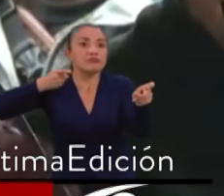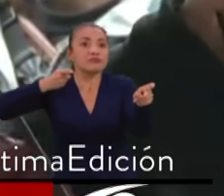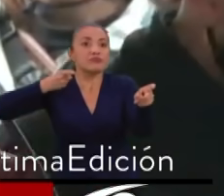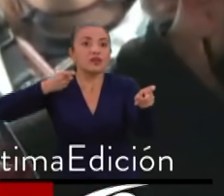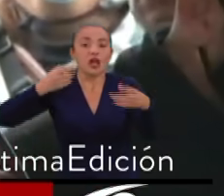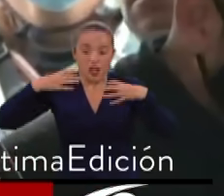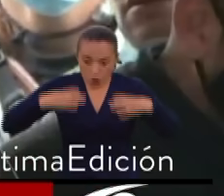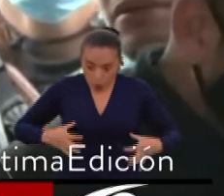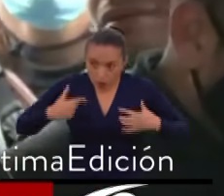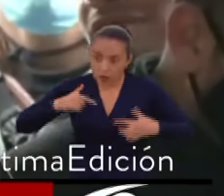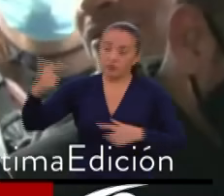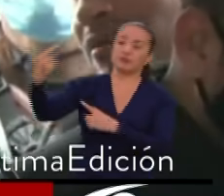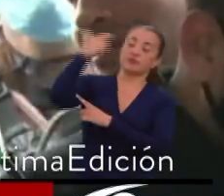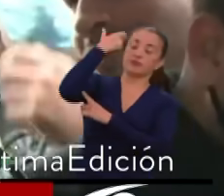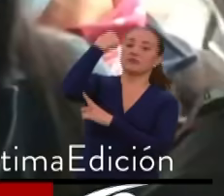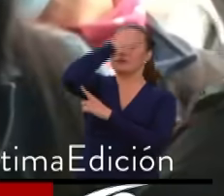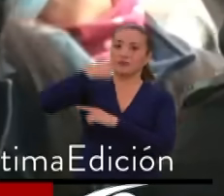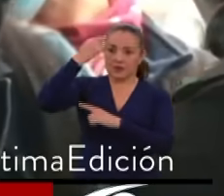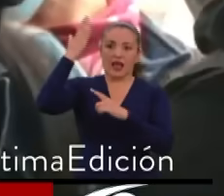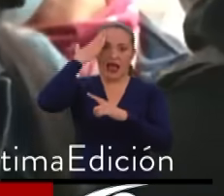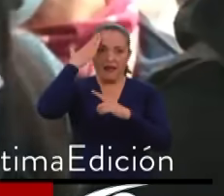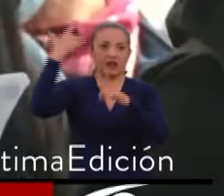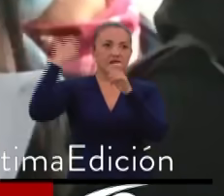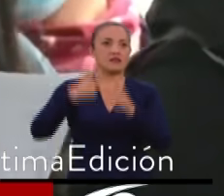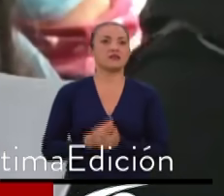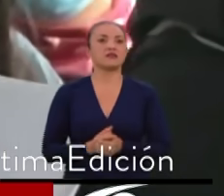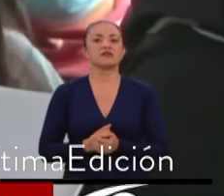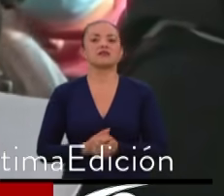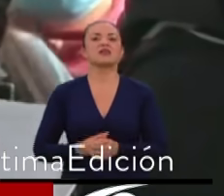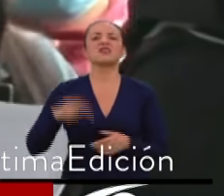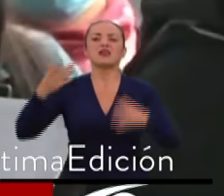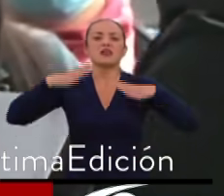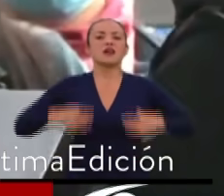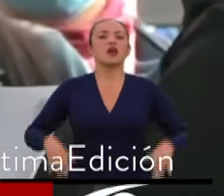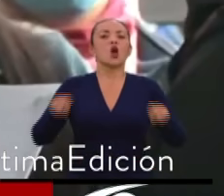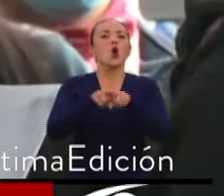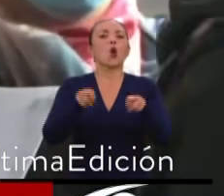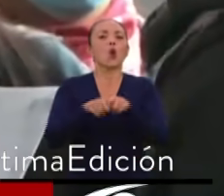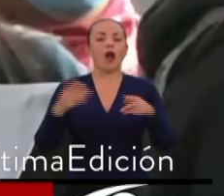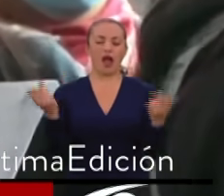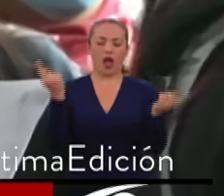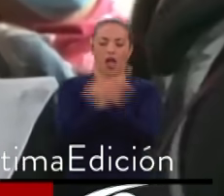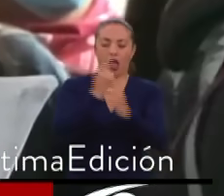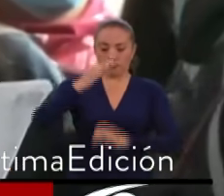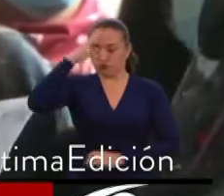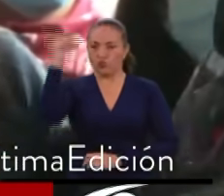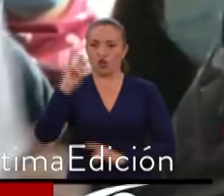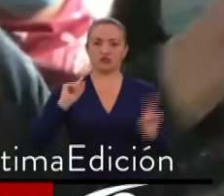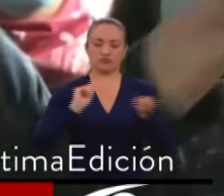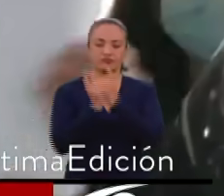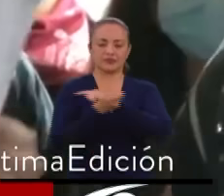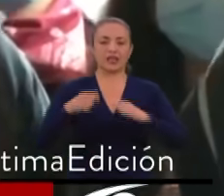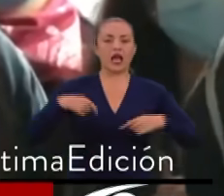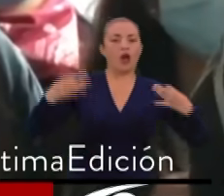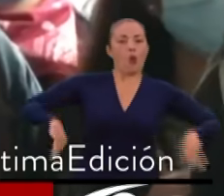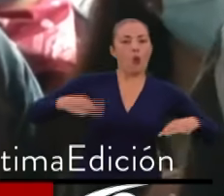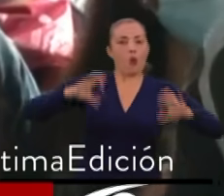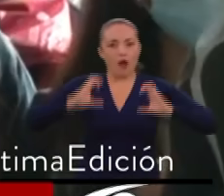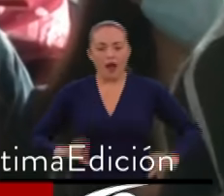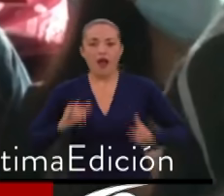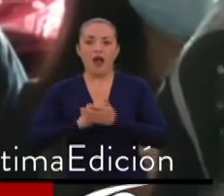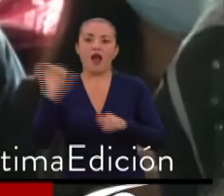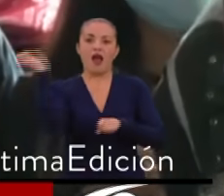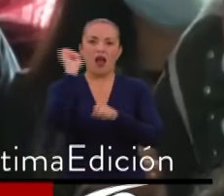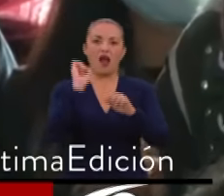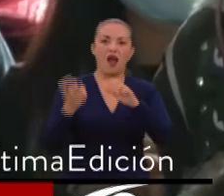al cuerpo, a la cara, a la cabeza. Vienen vestidos de civil, en camionetas, a atacar a la población, tenemos placas.